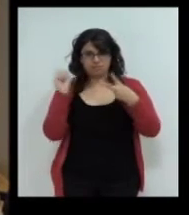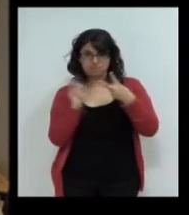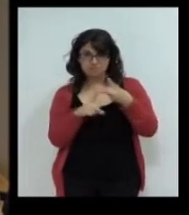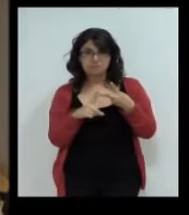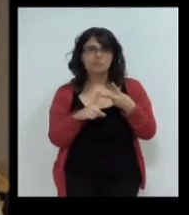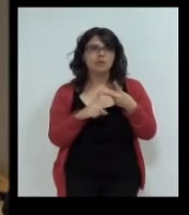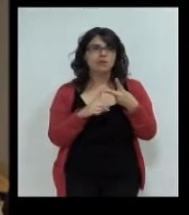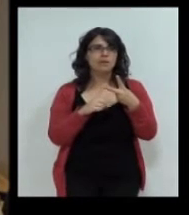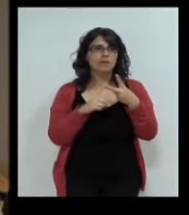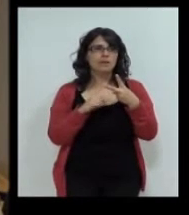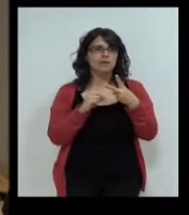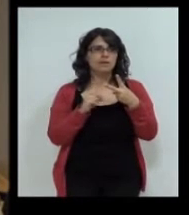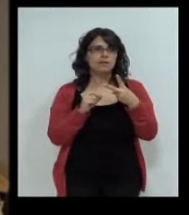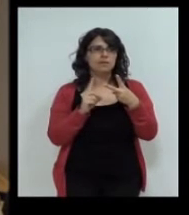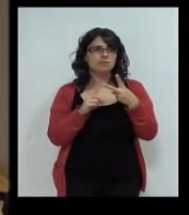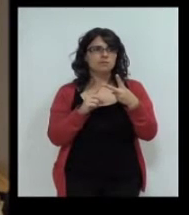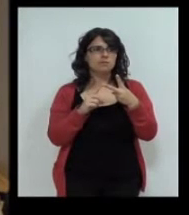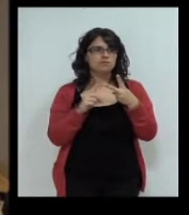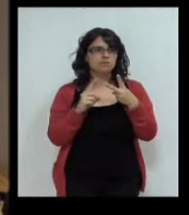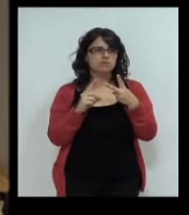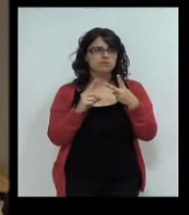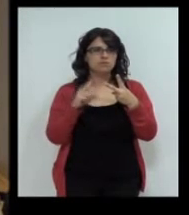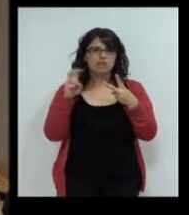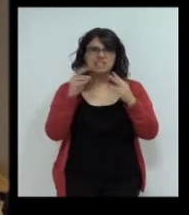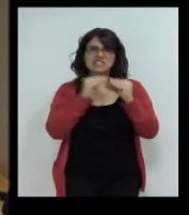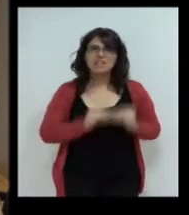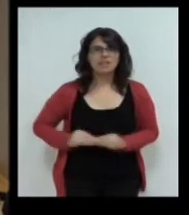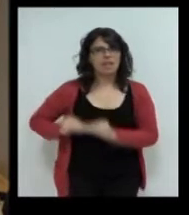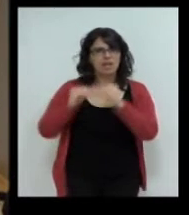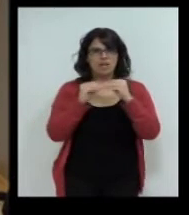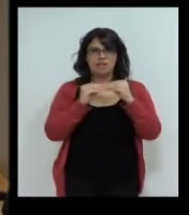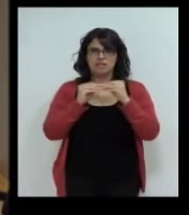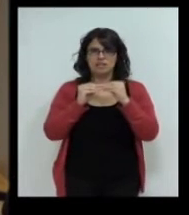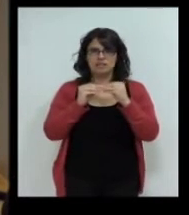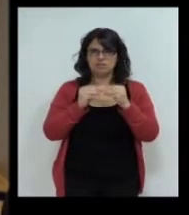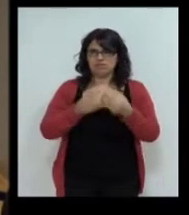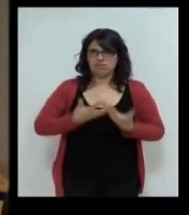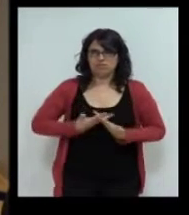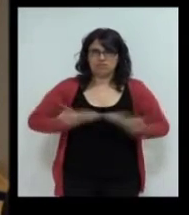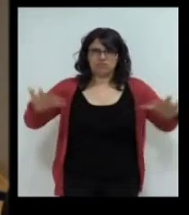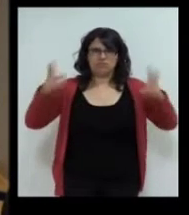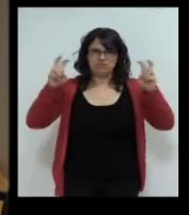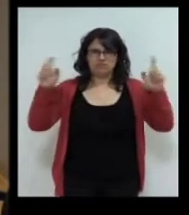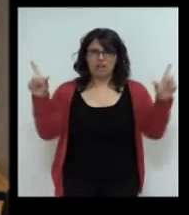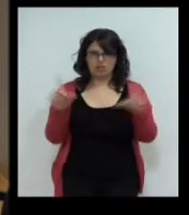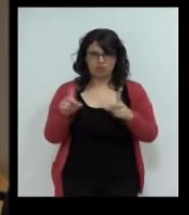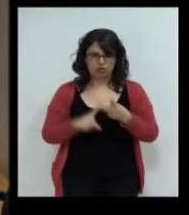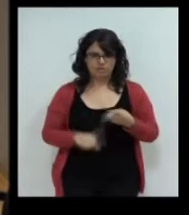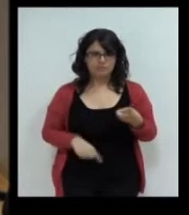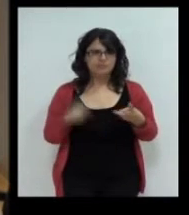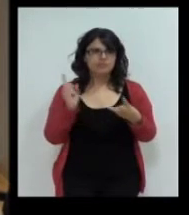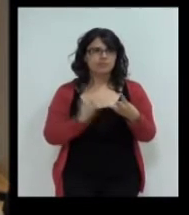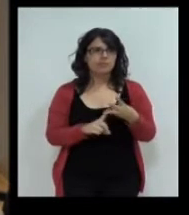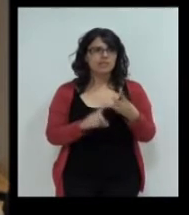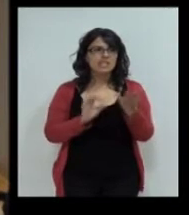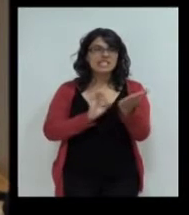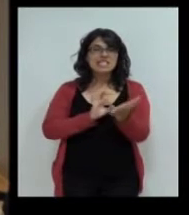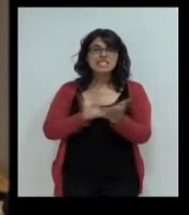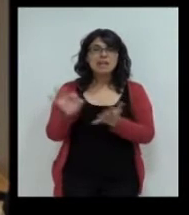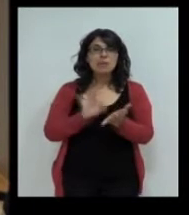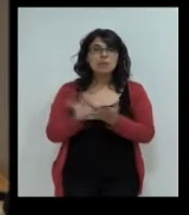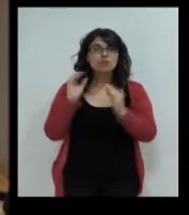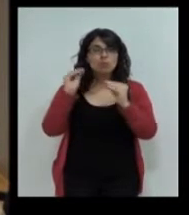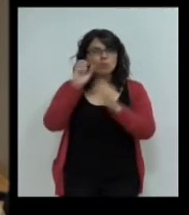tenemos grandes bloques de estándares para el ámbito de la televisión, si los servicios cada vez tienen una perspectiva